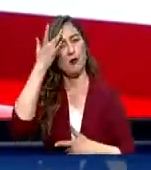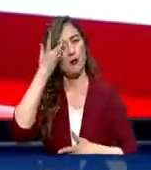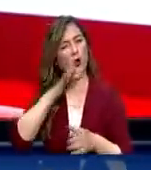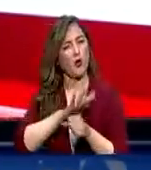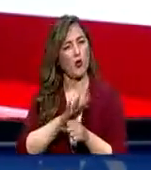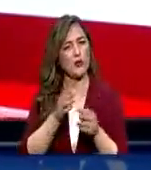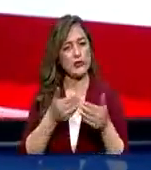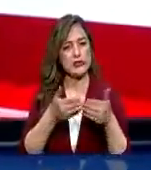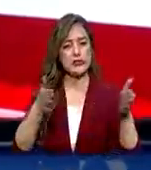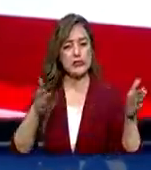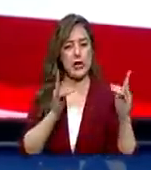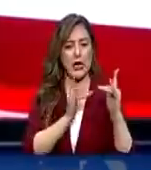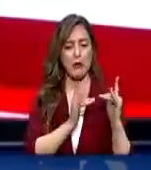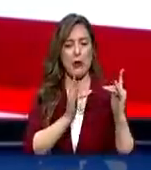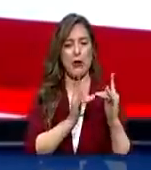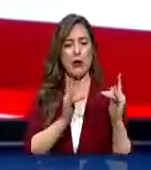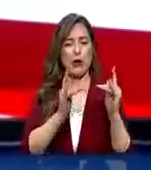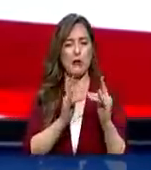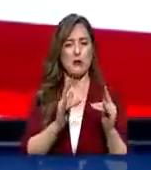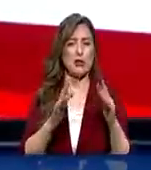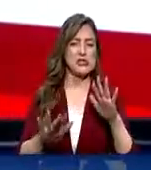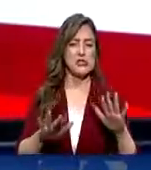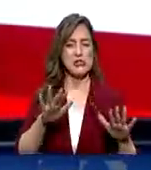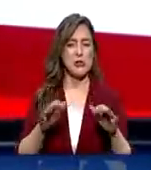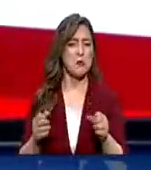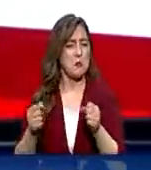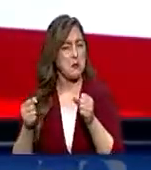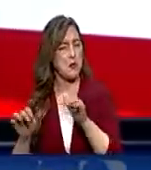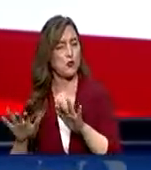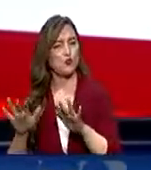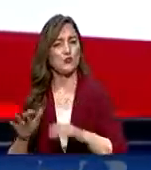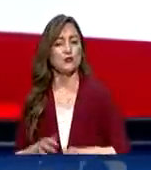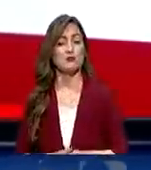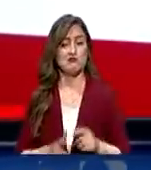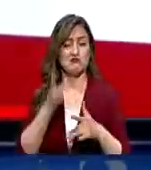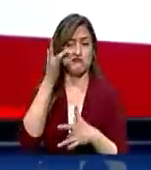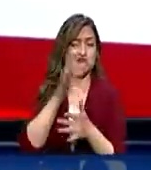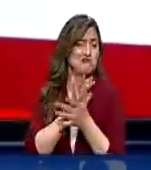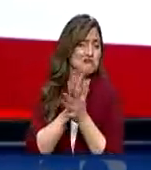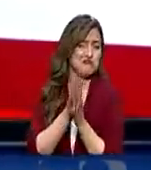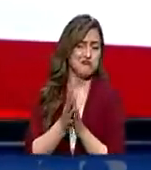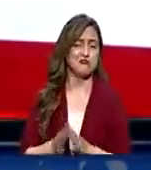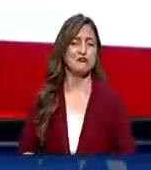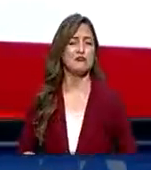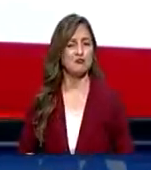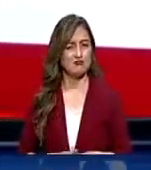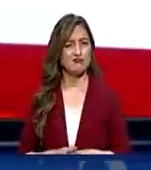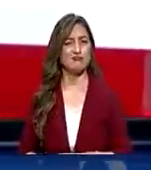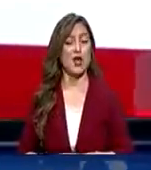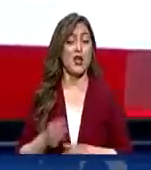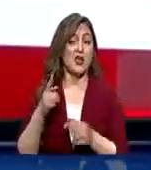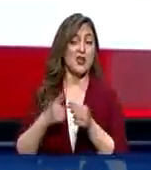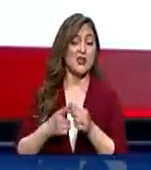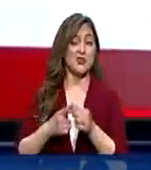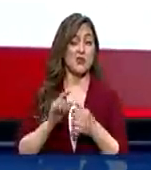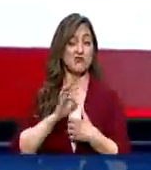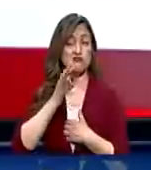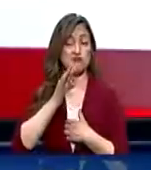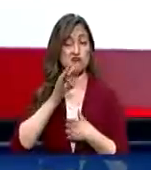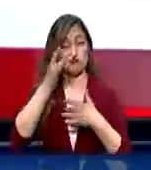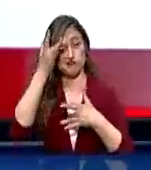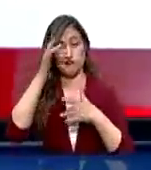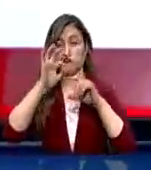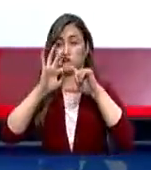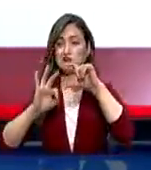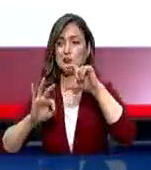con COVID-19 leves y moderados, ya no tiene pacientes ante la disminución de casos que se registran en la capital. En este lugar está